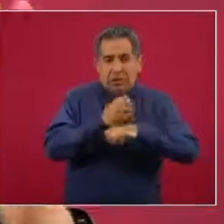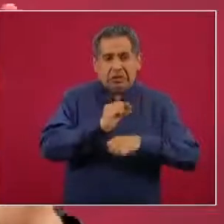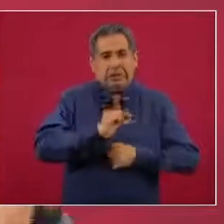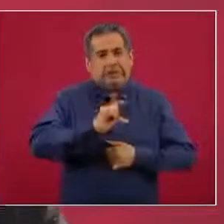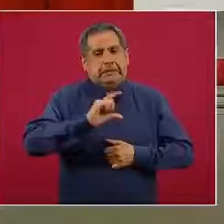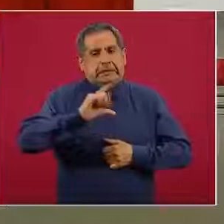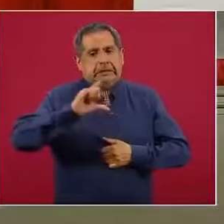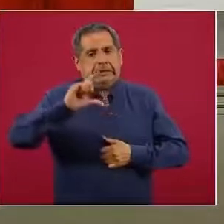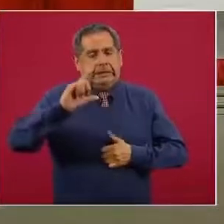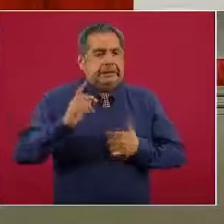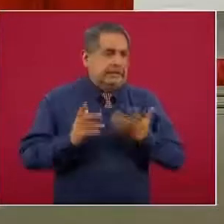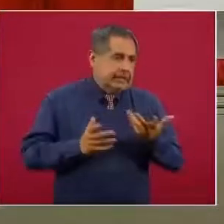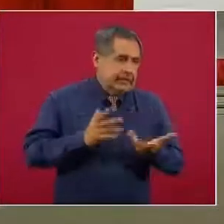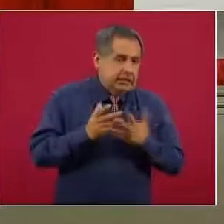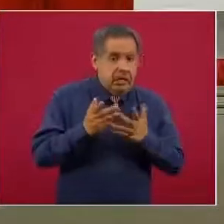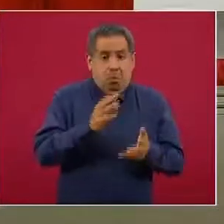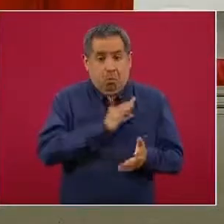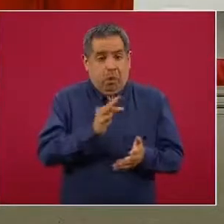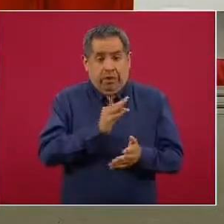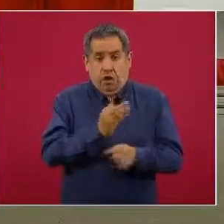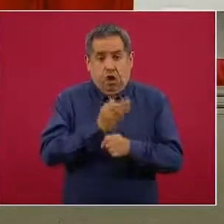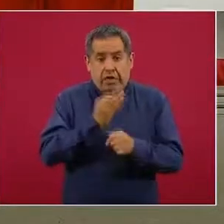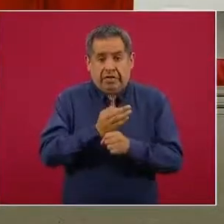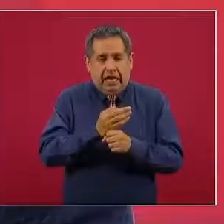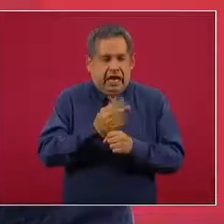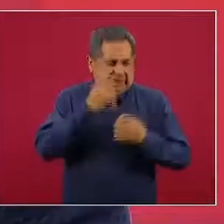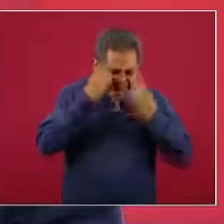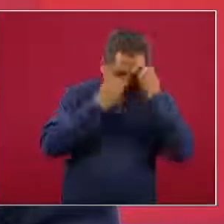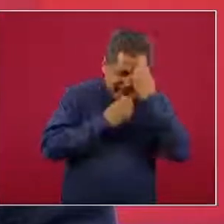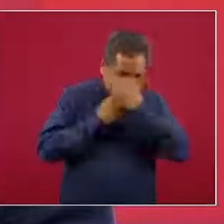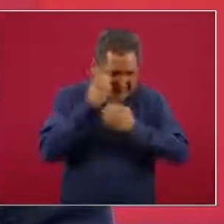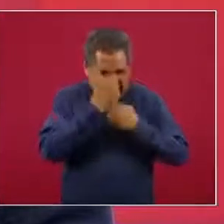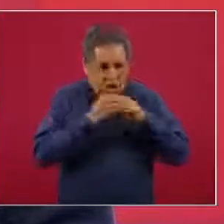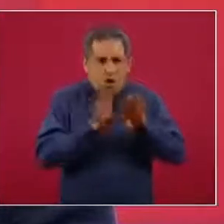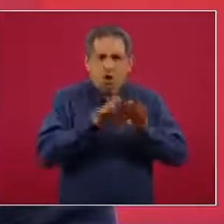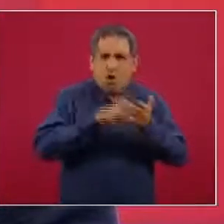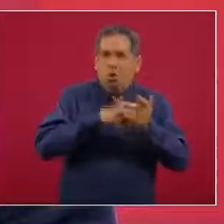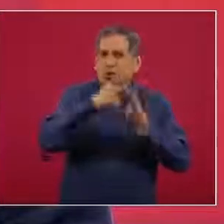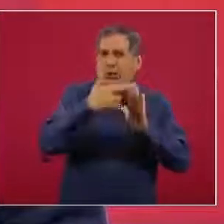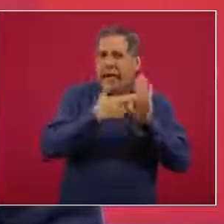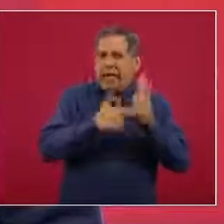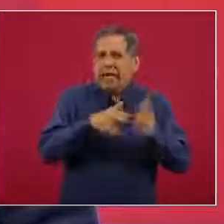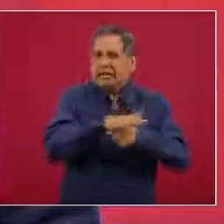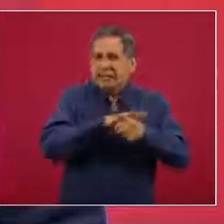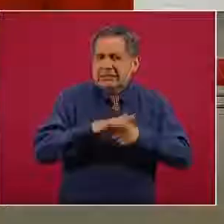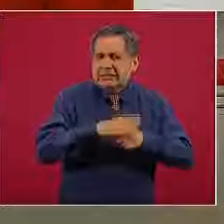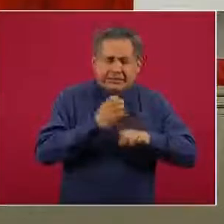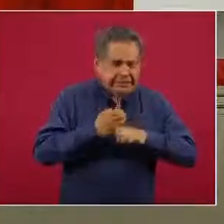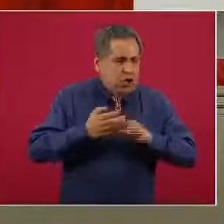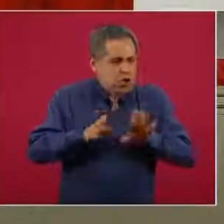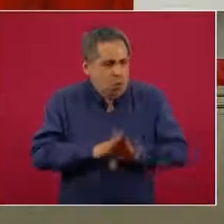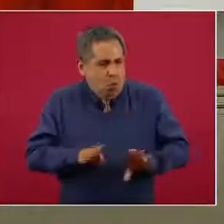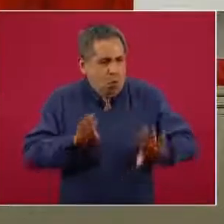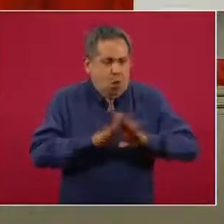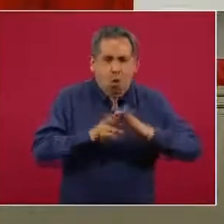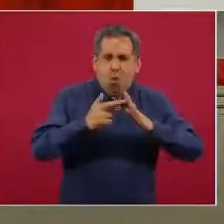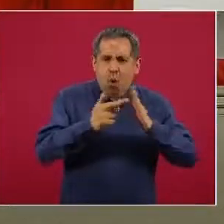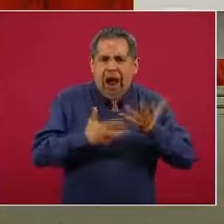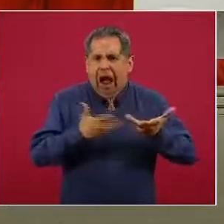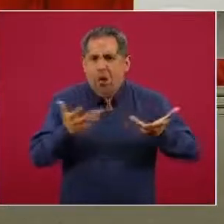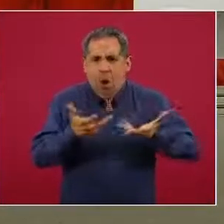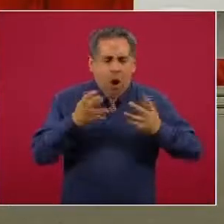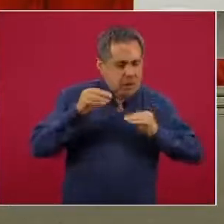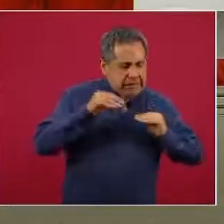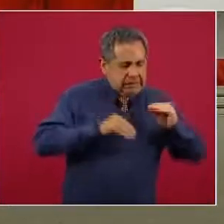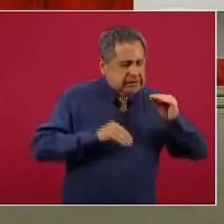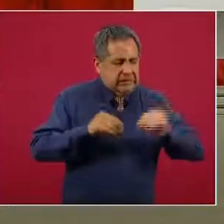alza, tienen todavía la oportunidad de revisar localmente cómo está su